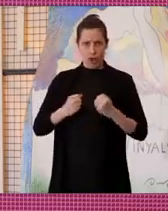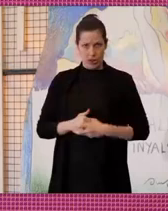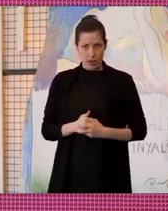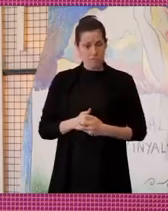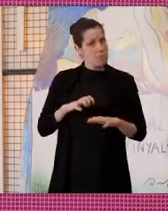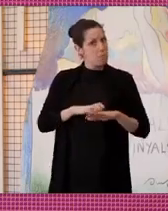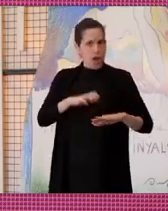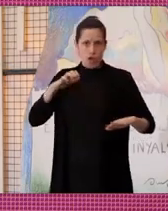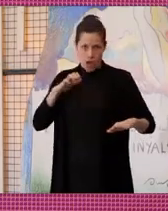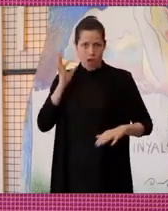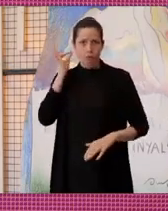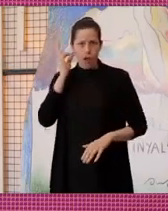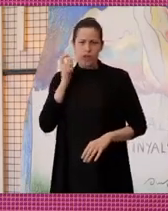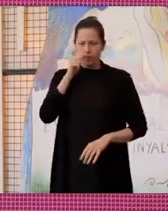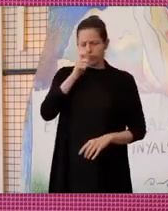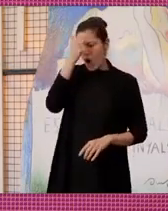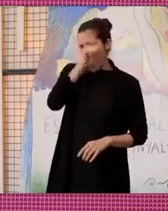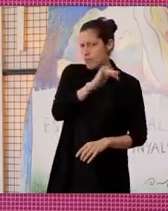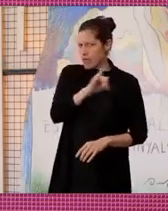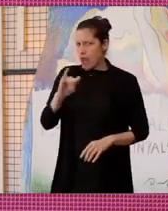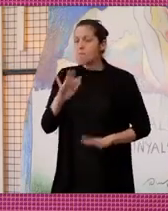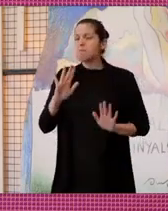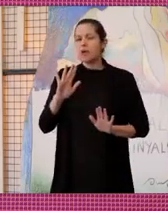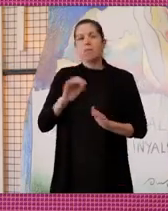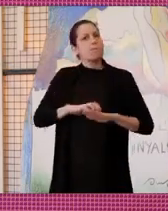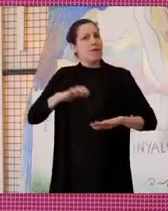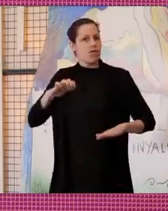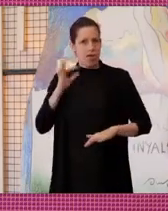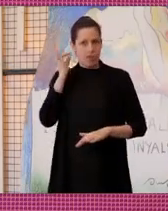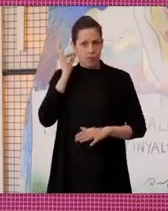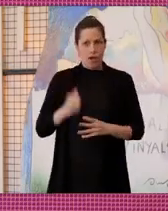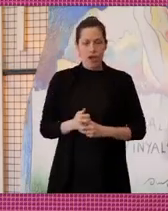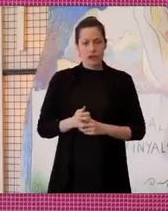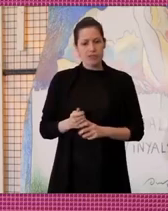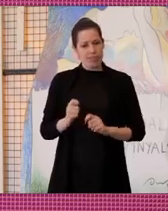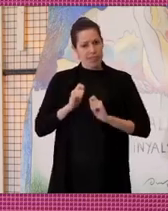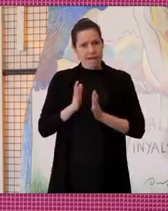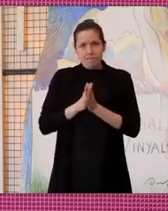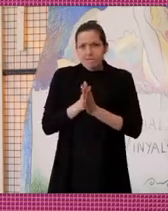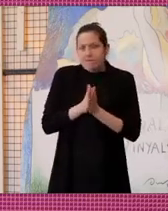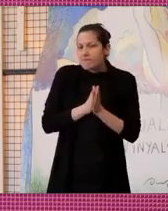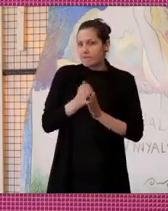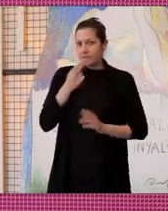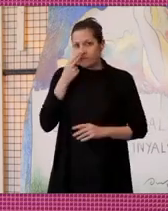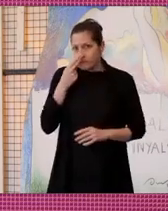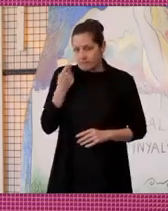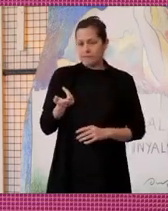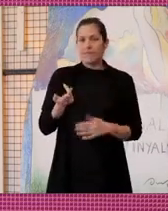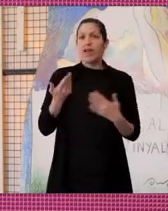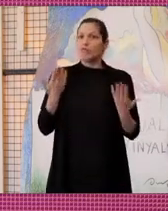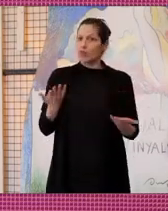mujeres motivadas por el tema y entonces claro niveles profesionales buenos y altos y motivación